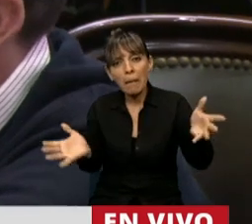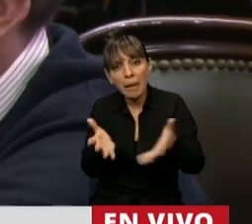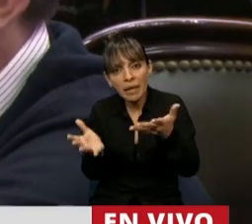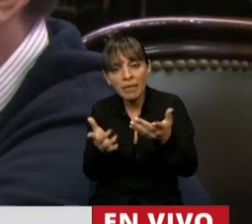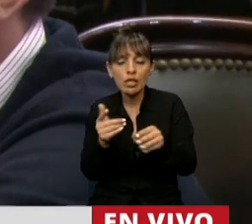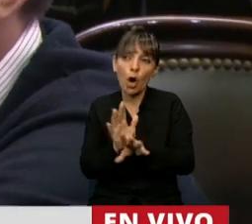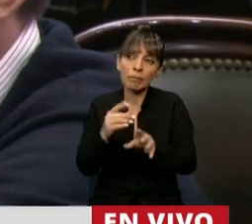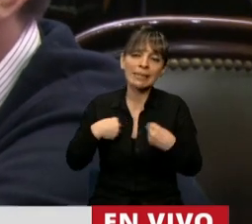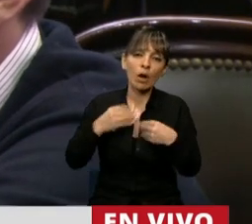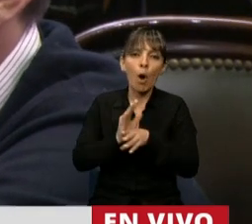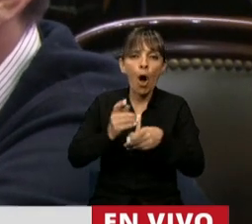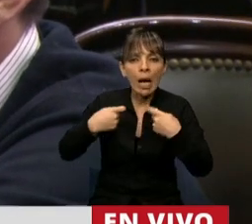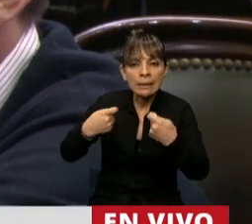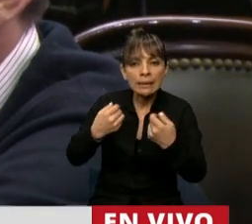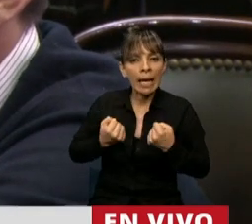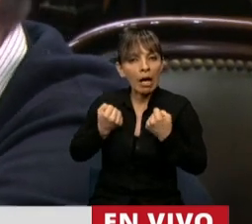un costo